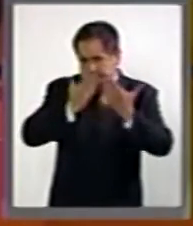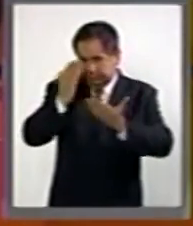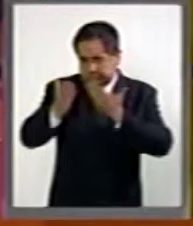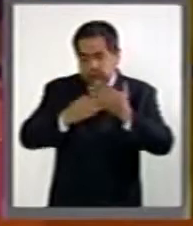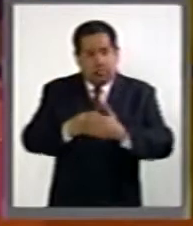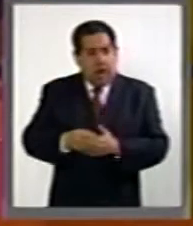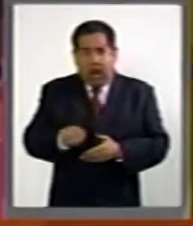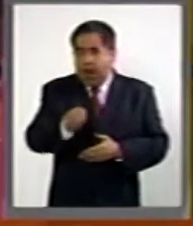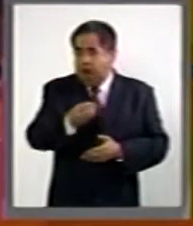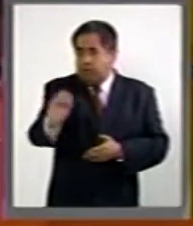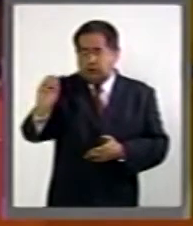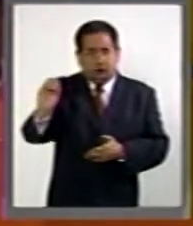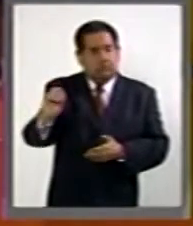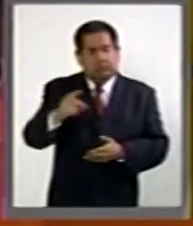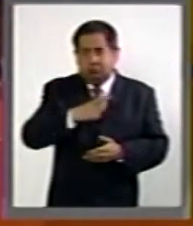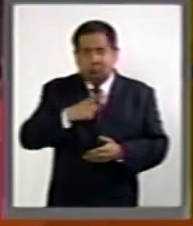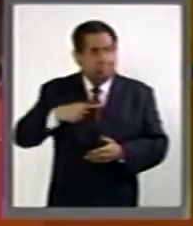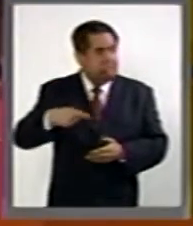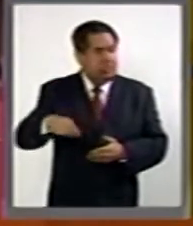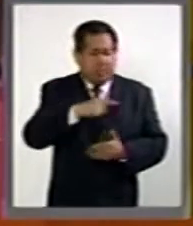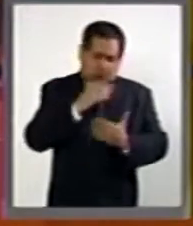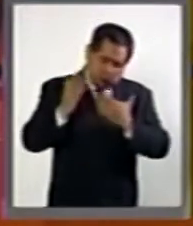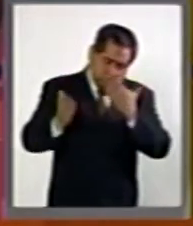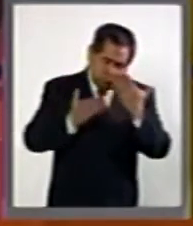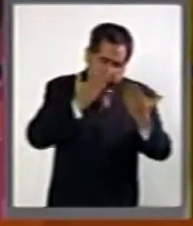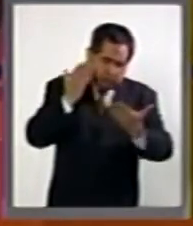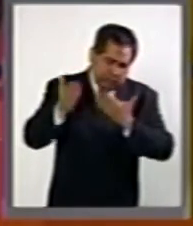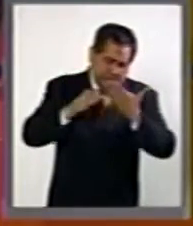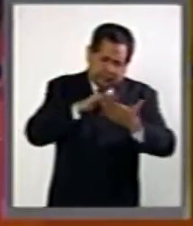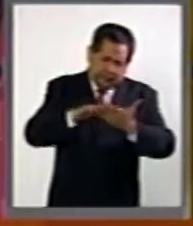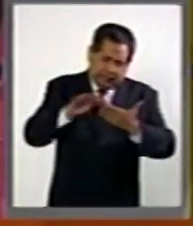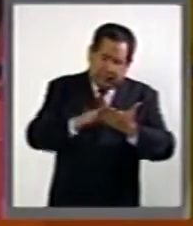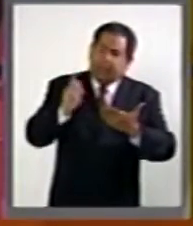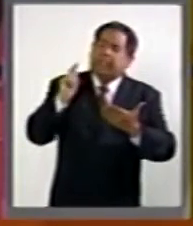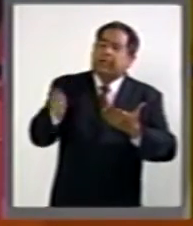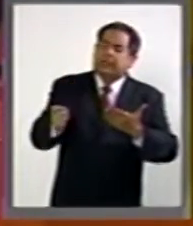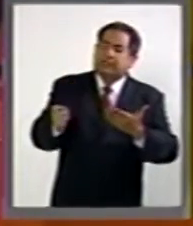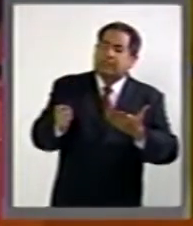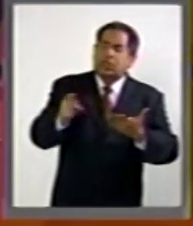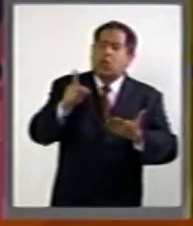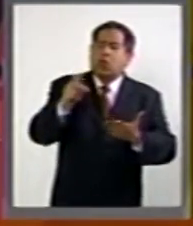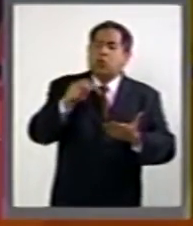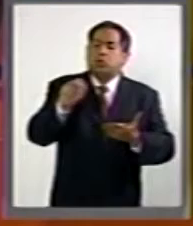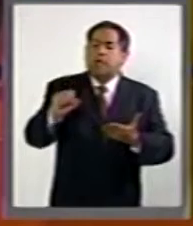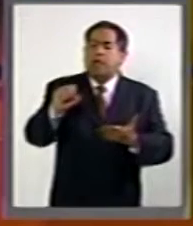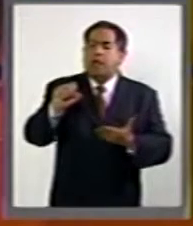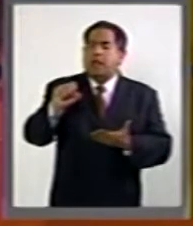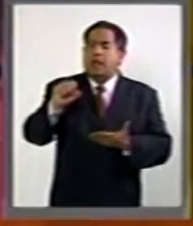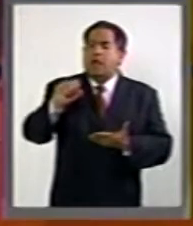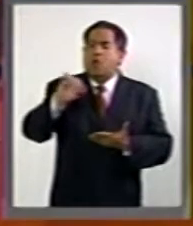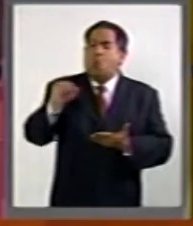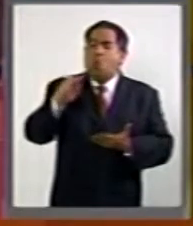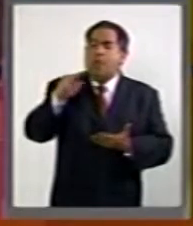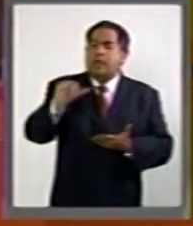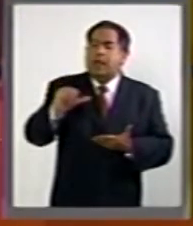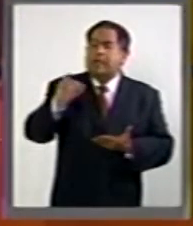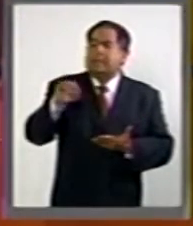era obligado estudiar a doña Juana Inés de